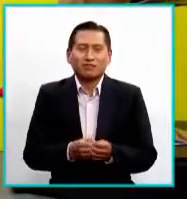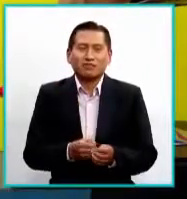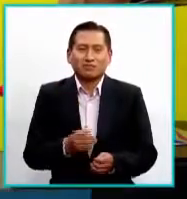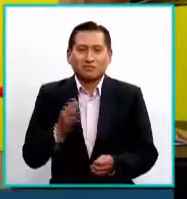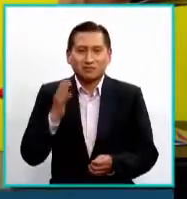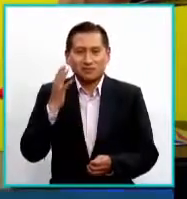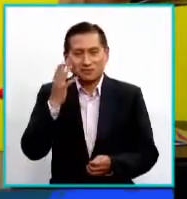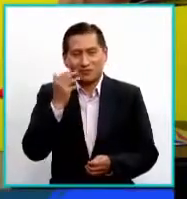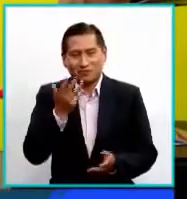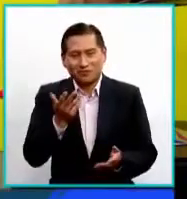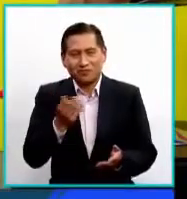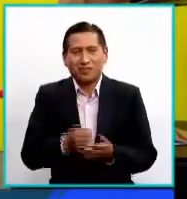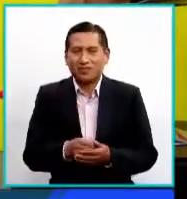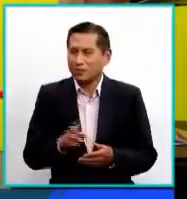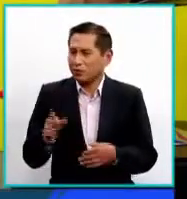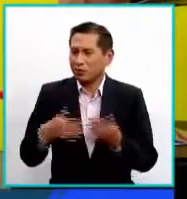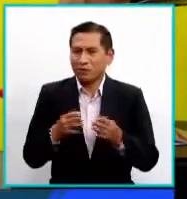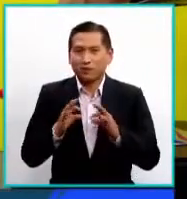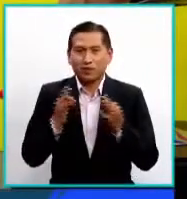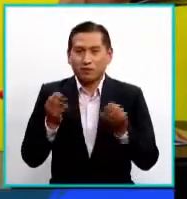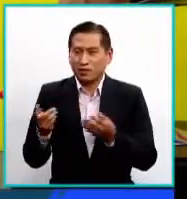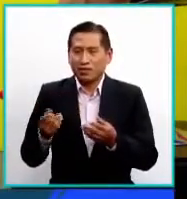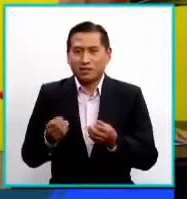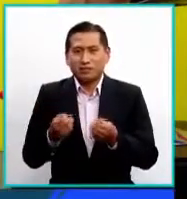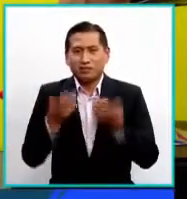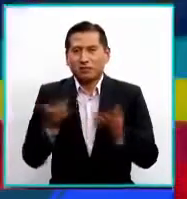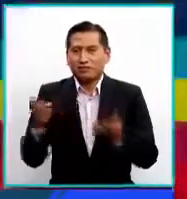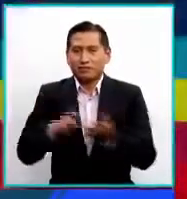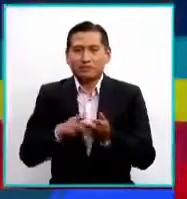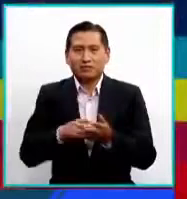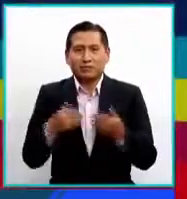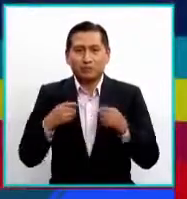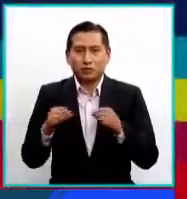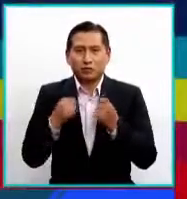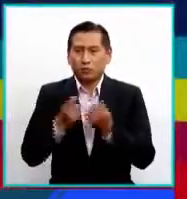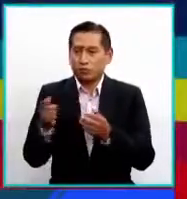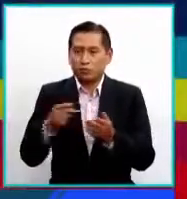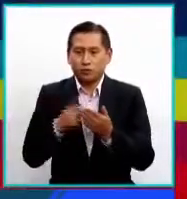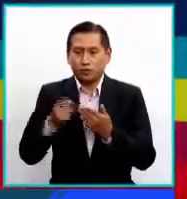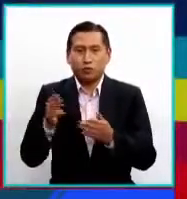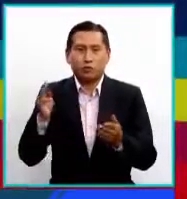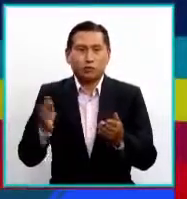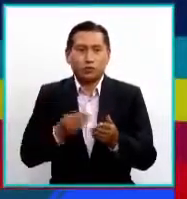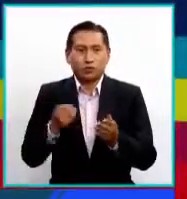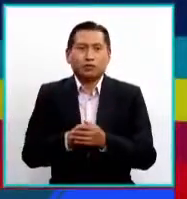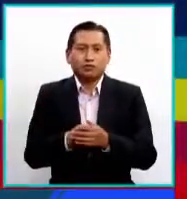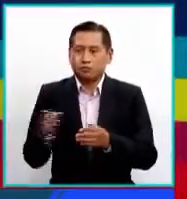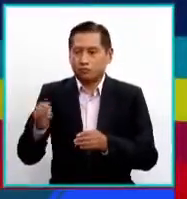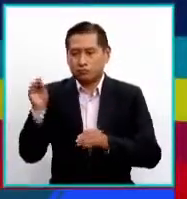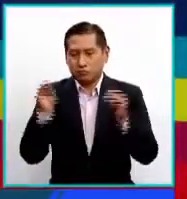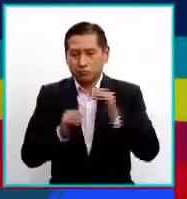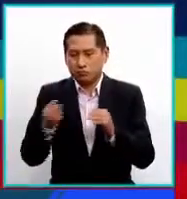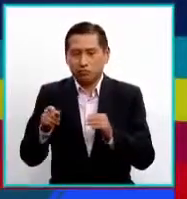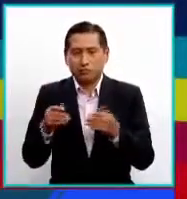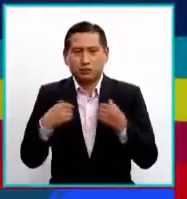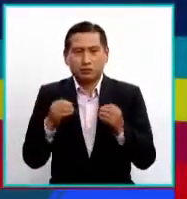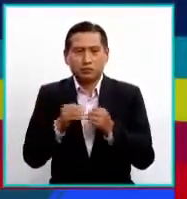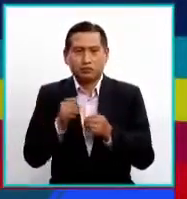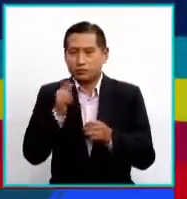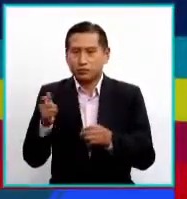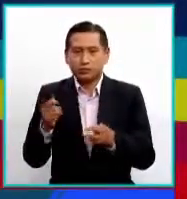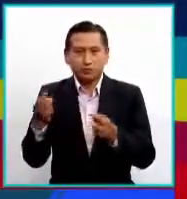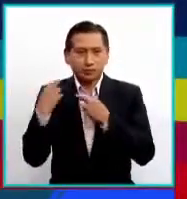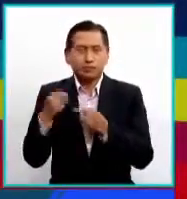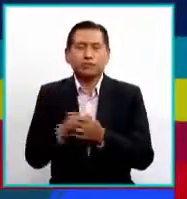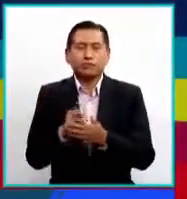¡Qué lindo! Pues toda tu familia ha coadyuvado. Tenemos un grupo que se llama Programa Música, que lo ha armado Laurita. Wow.